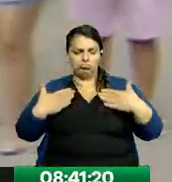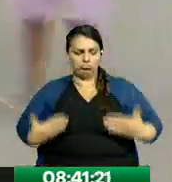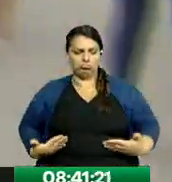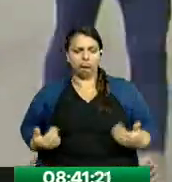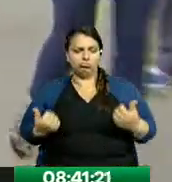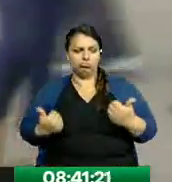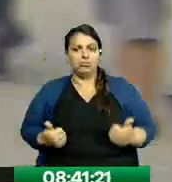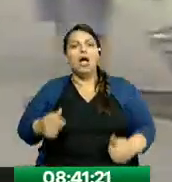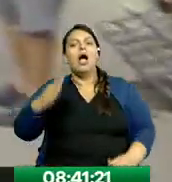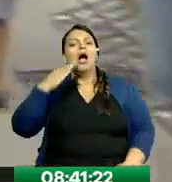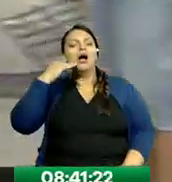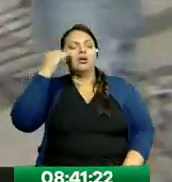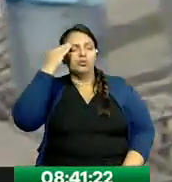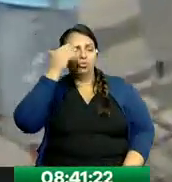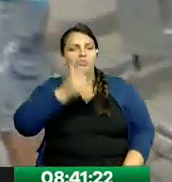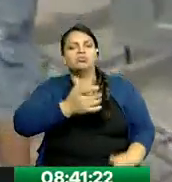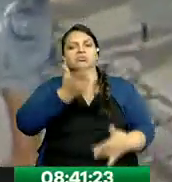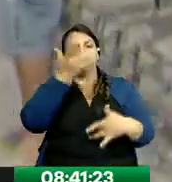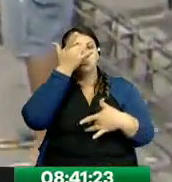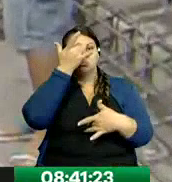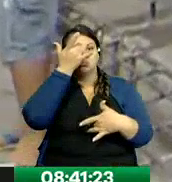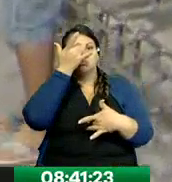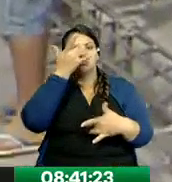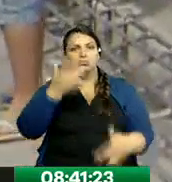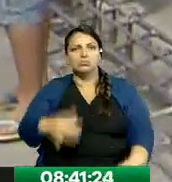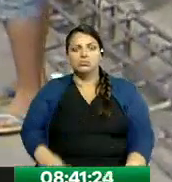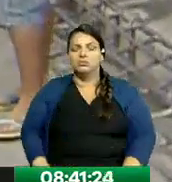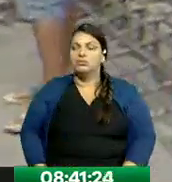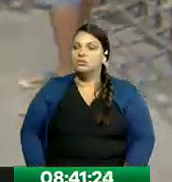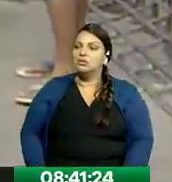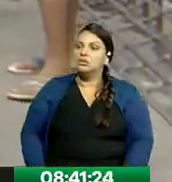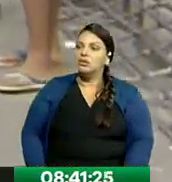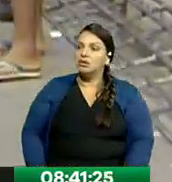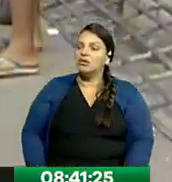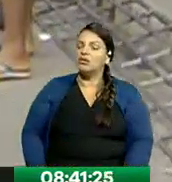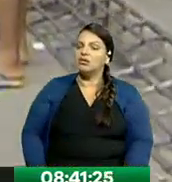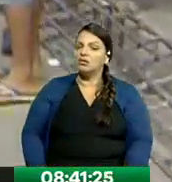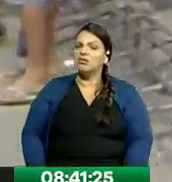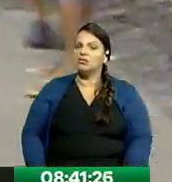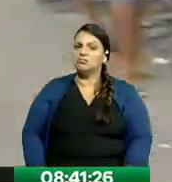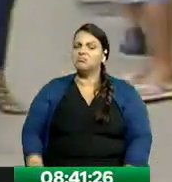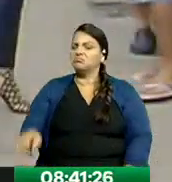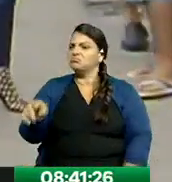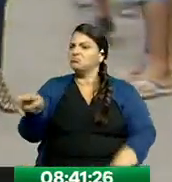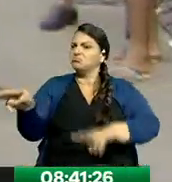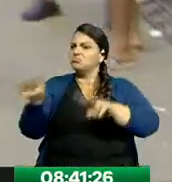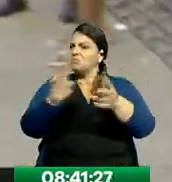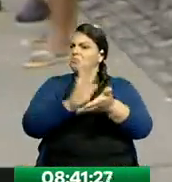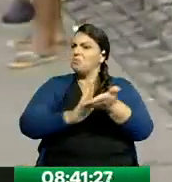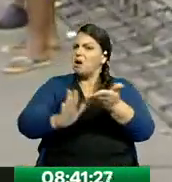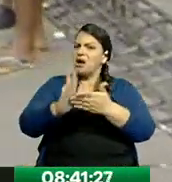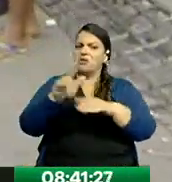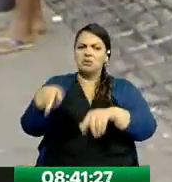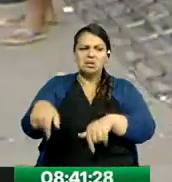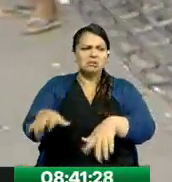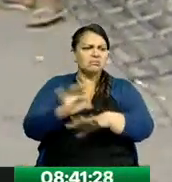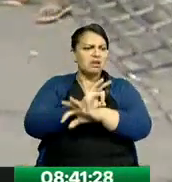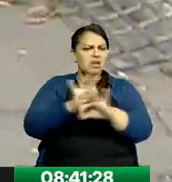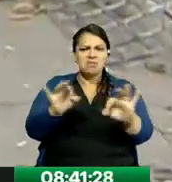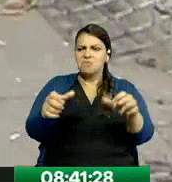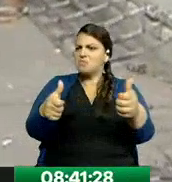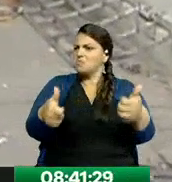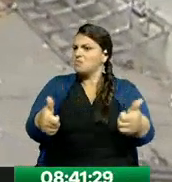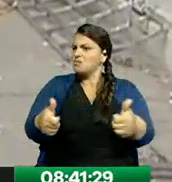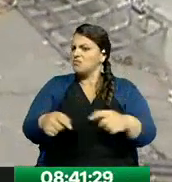concurso que realiza el municipio de Guayaquil, y si me ayuda, lo tienen bonito, ellos me dicen, realizamos la limpieza, ahí sí me dicen, 2 o 3 metros tiene